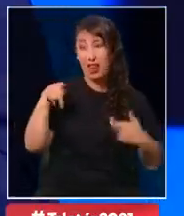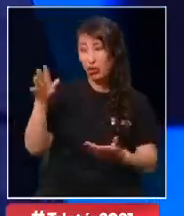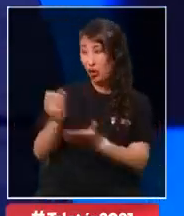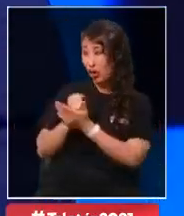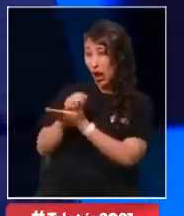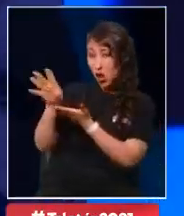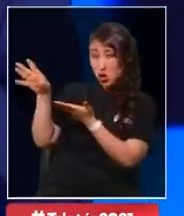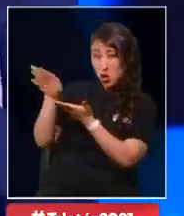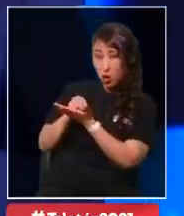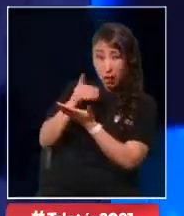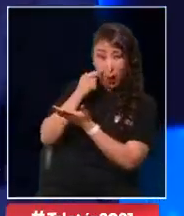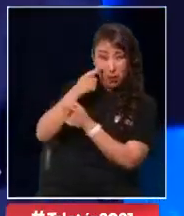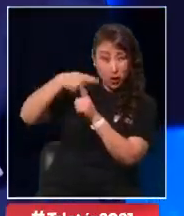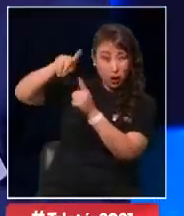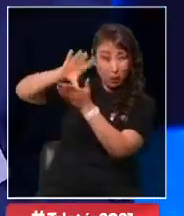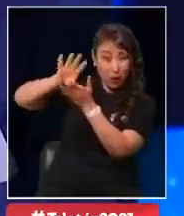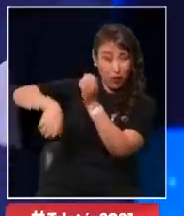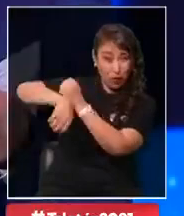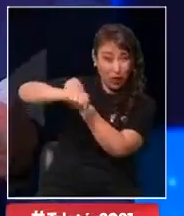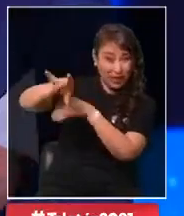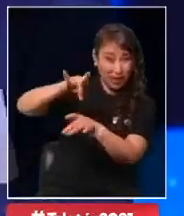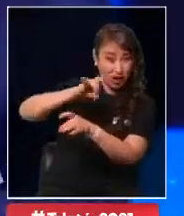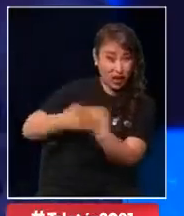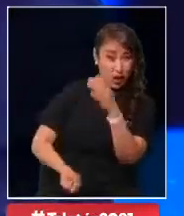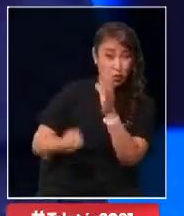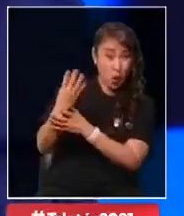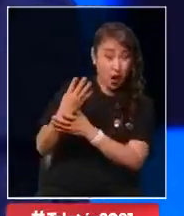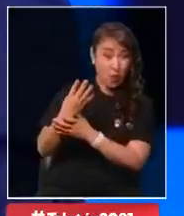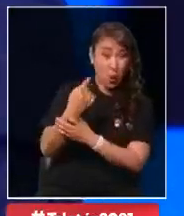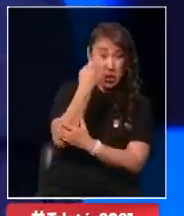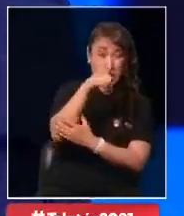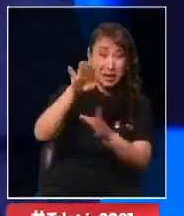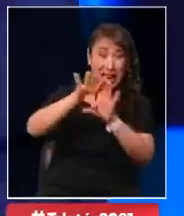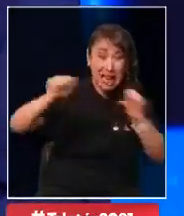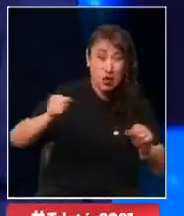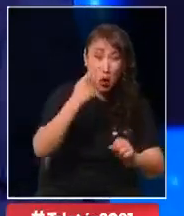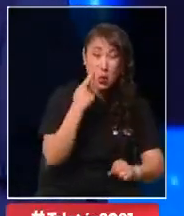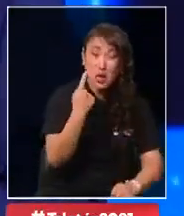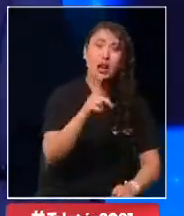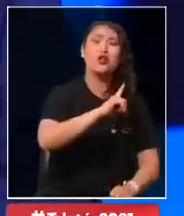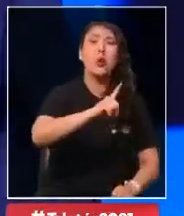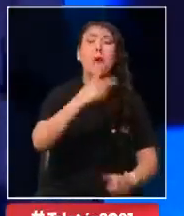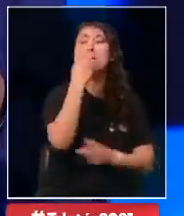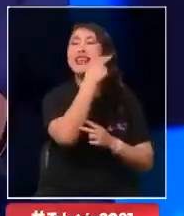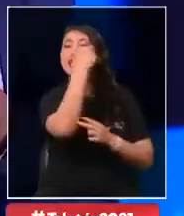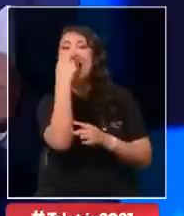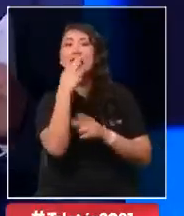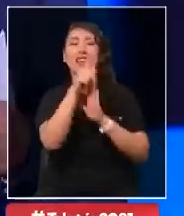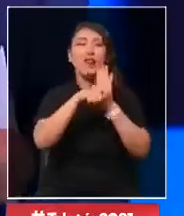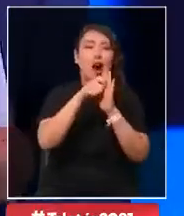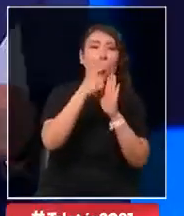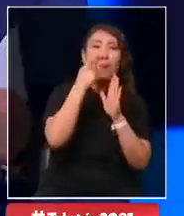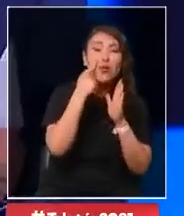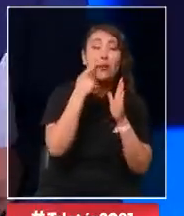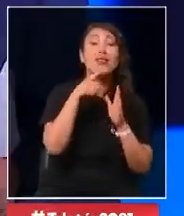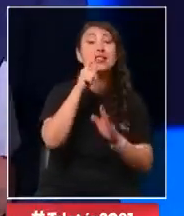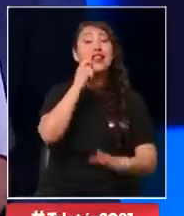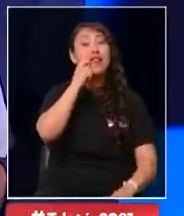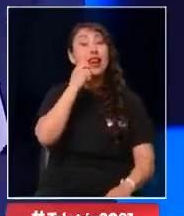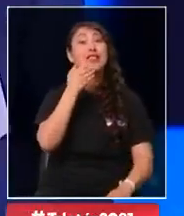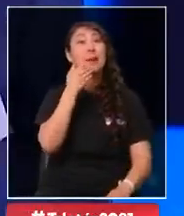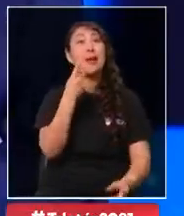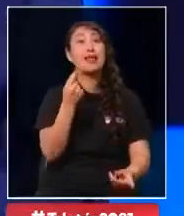día, esto no se hace en una semana. Son muchos maquillajes, son muchas grabaciones. Tiene que invertir